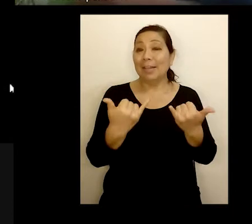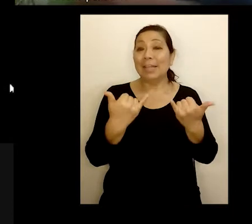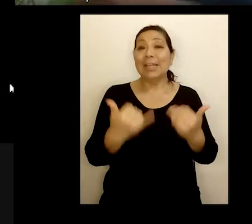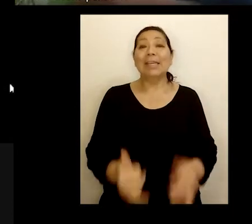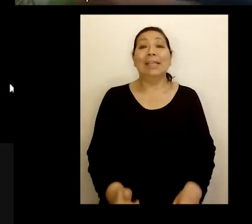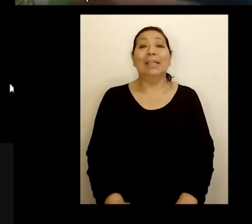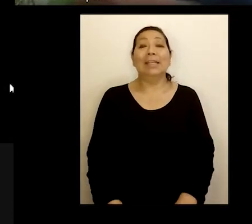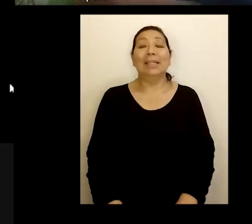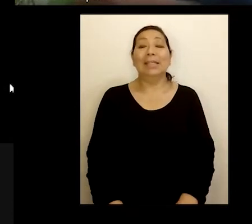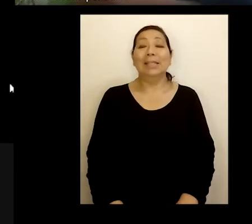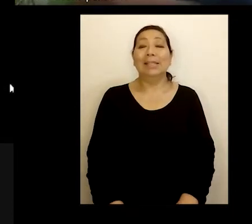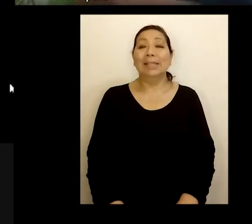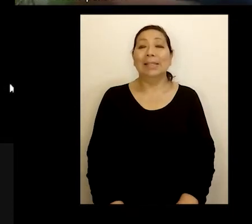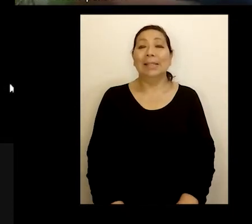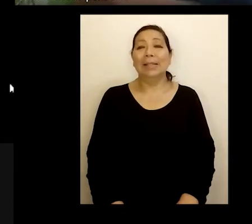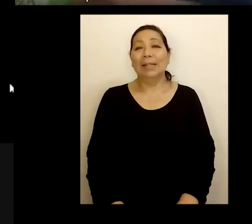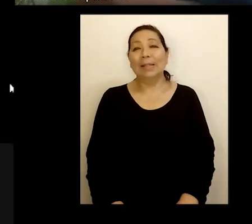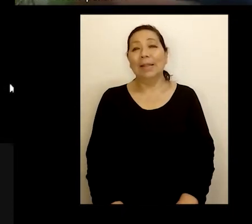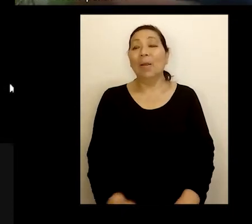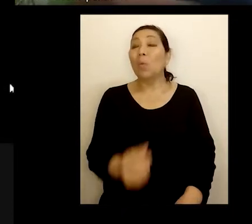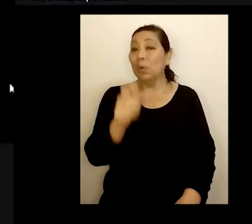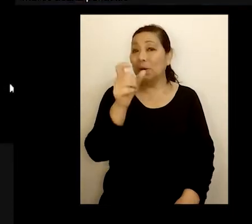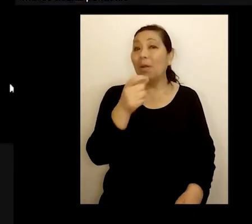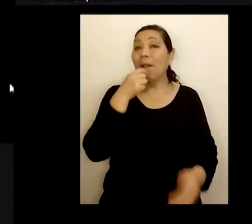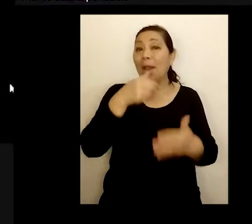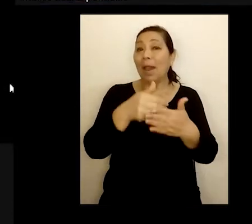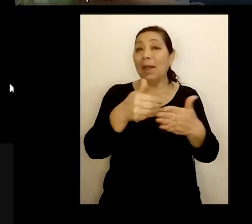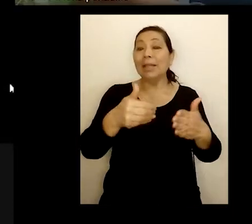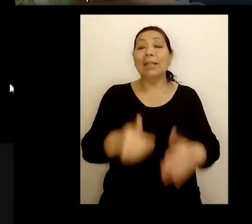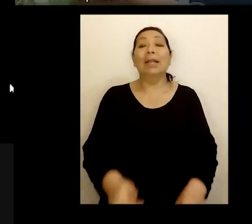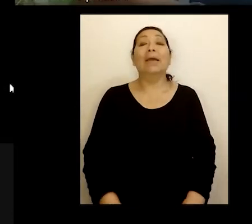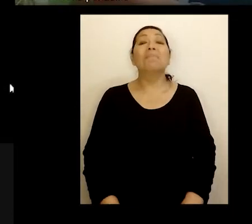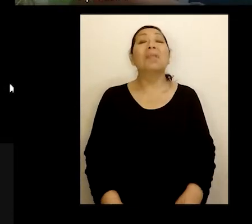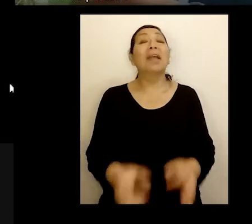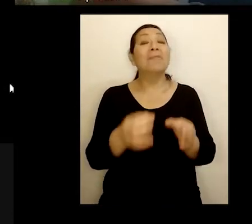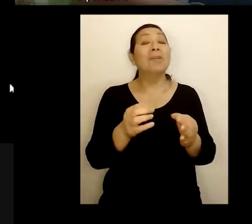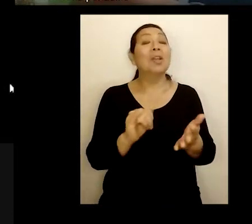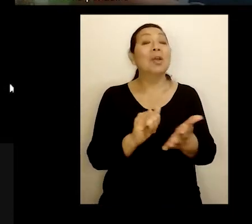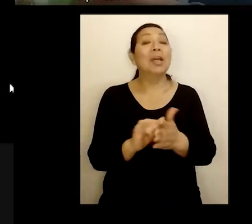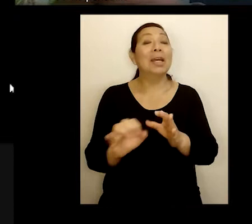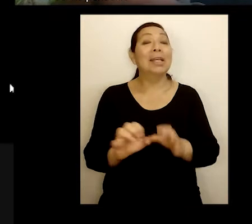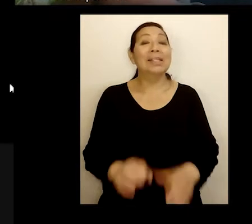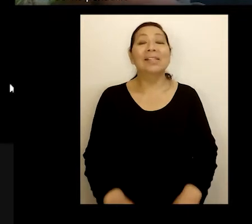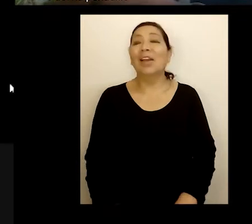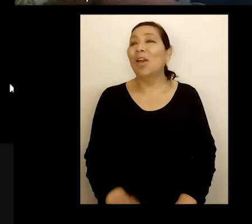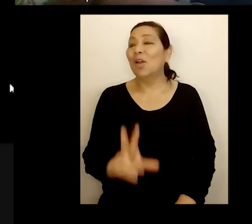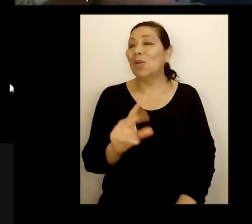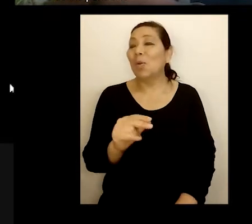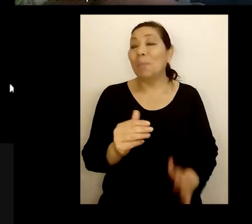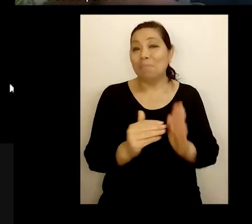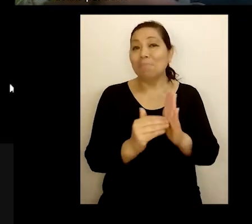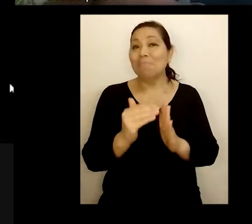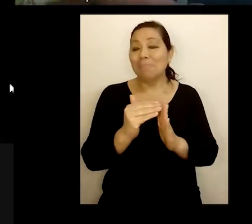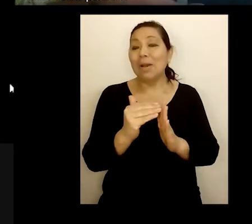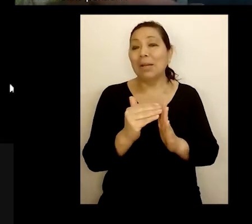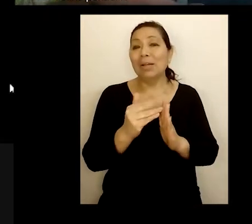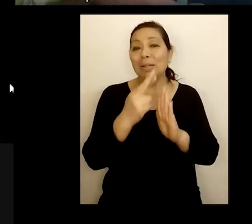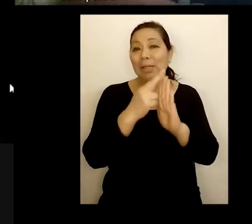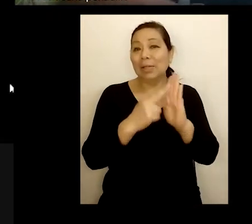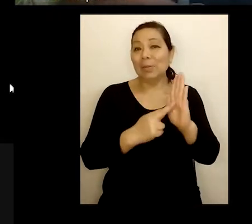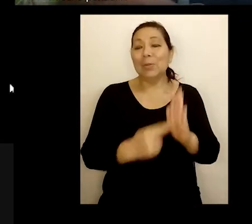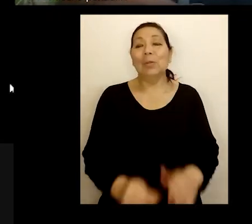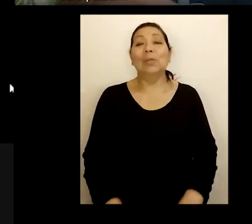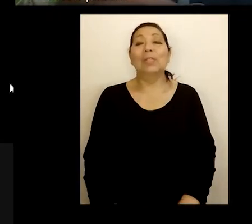caso, en una evaluación previa, y en realidad lo que hace es, pues, por mayoría, revocar la